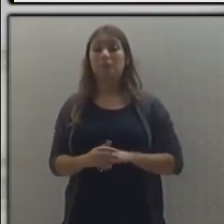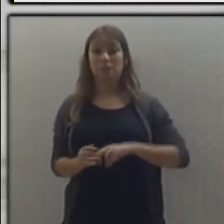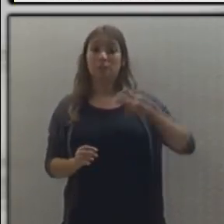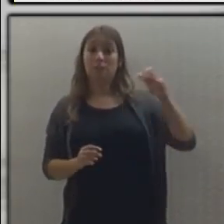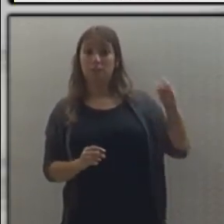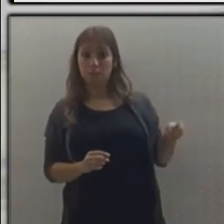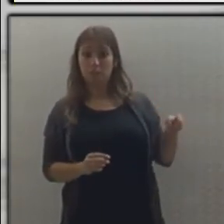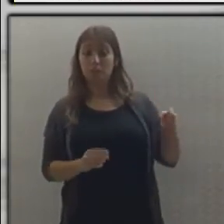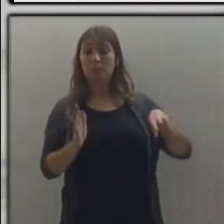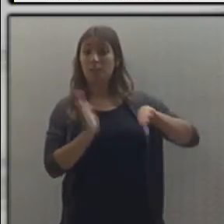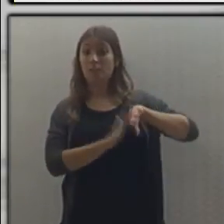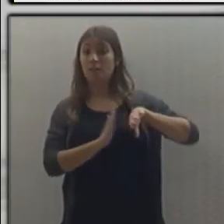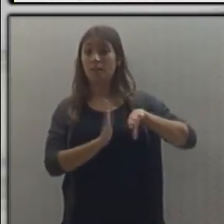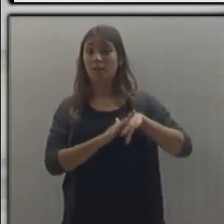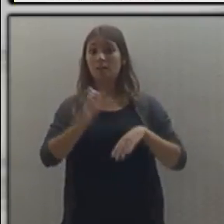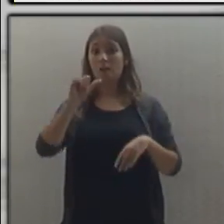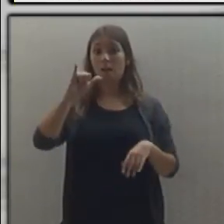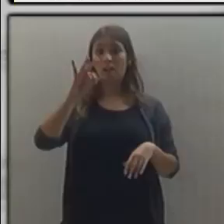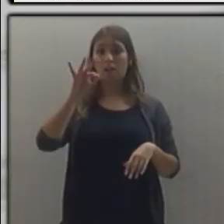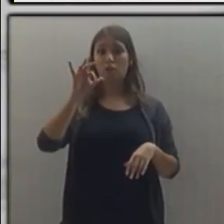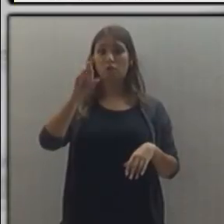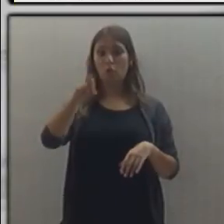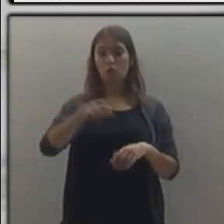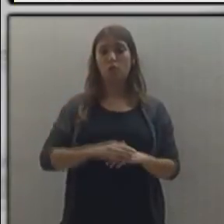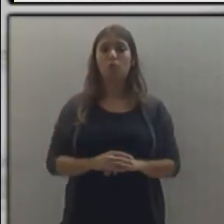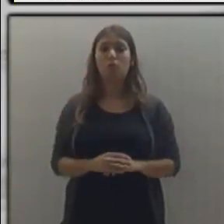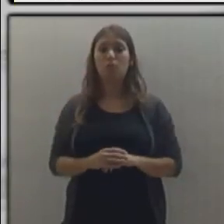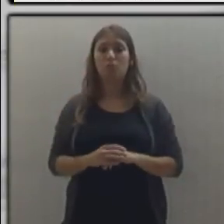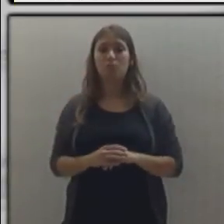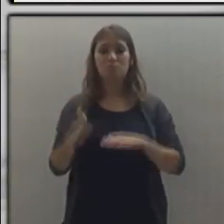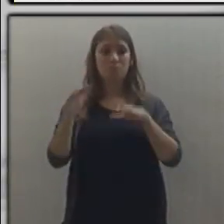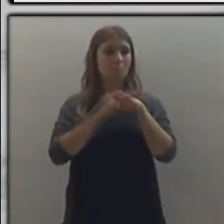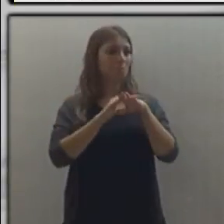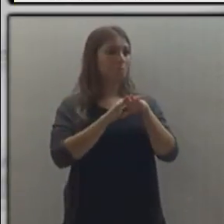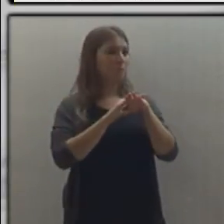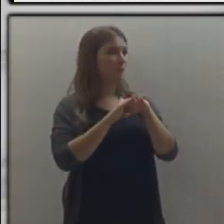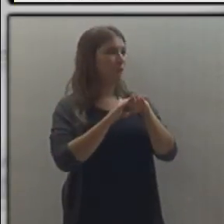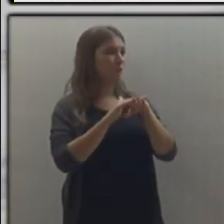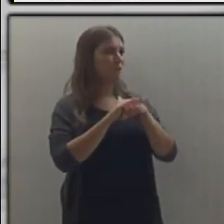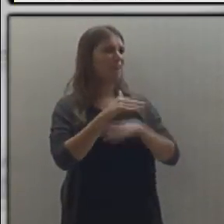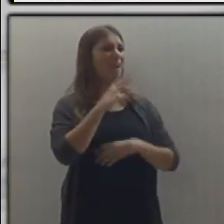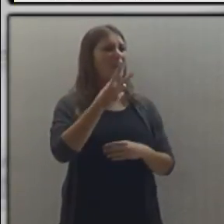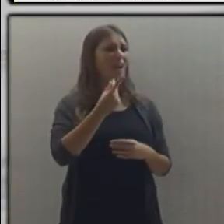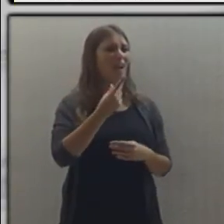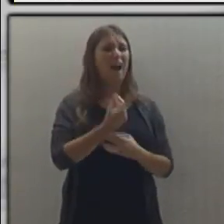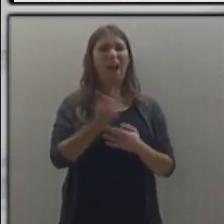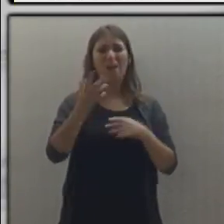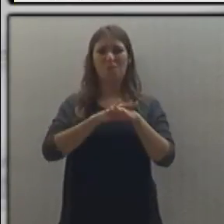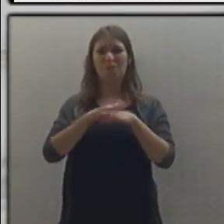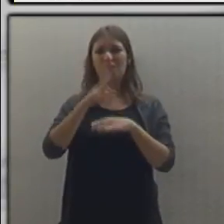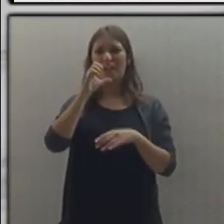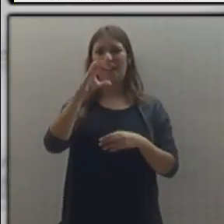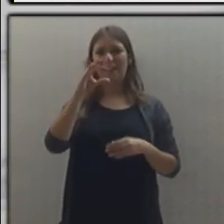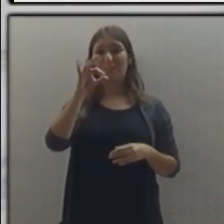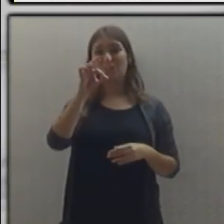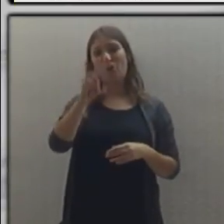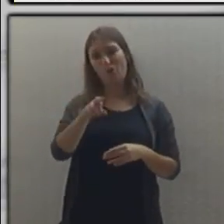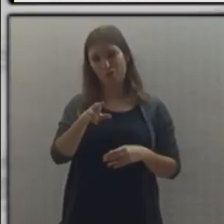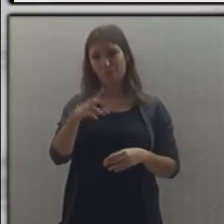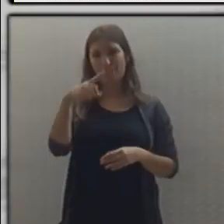tengo a la izquierda a Aitor, perdona Aitor, se me olvida tu apellido, Aitor